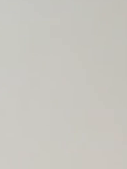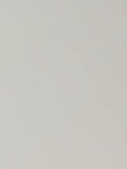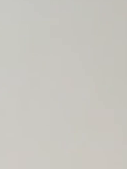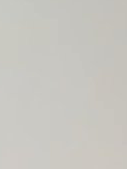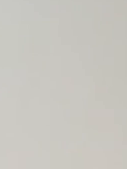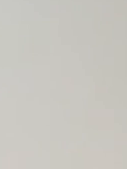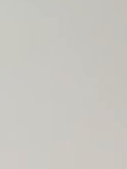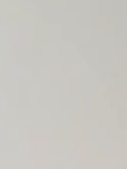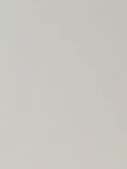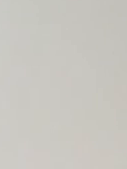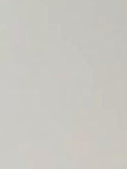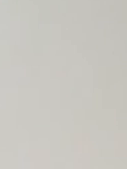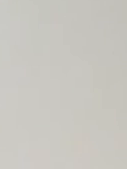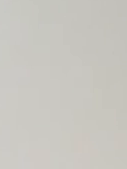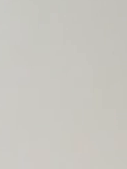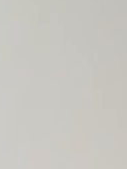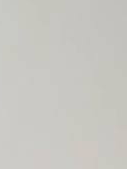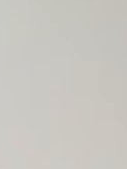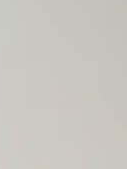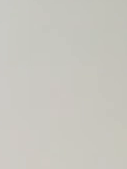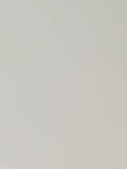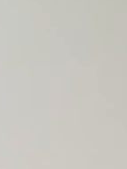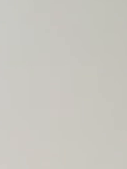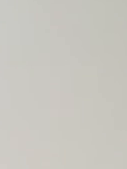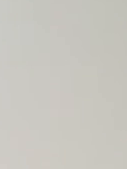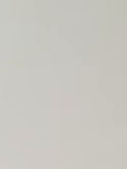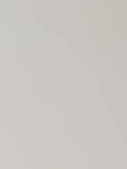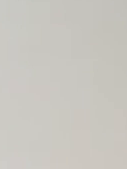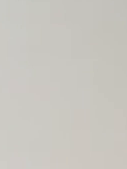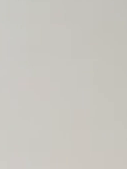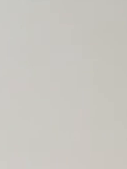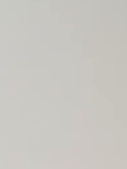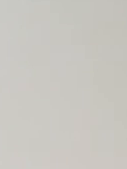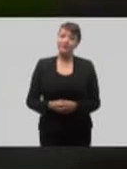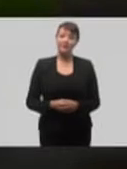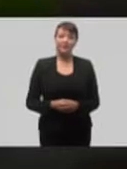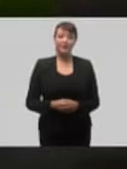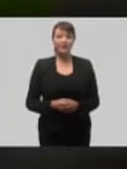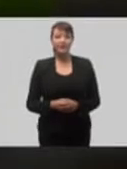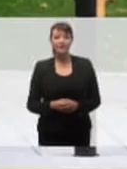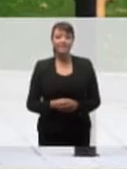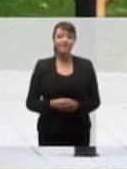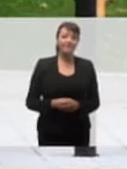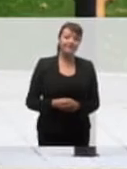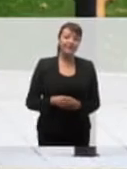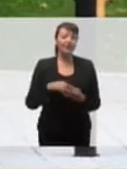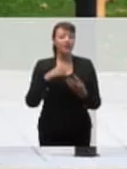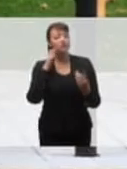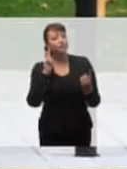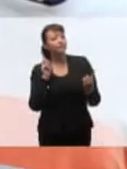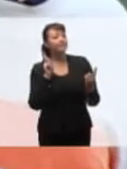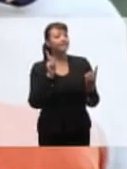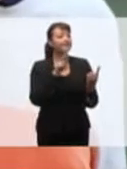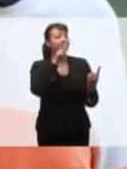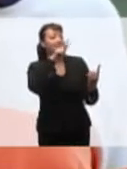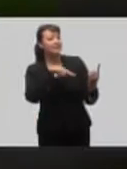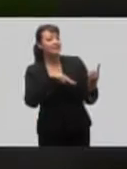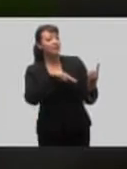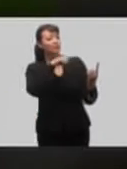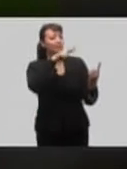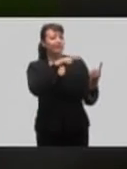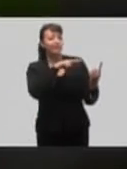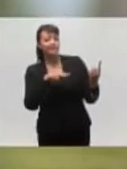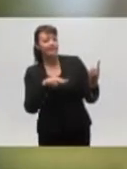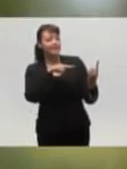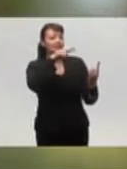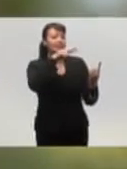desempeñarse. Lo otro es el sobreproteger. El típico ejemplo de que vemos una persona ciega en la esquina y se acerca a